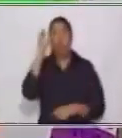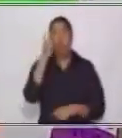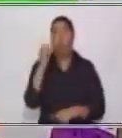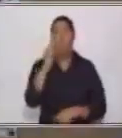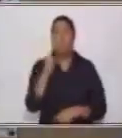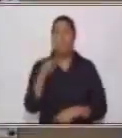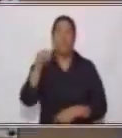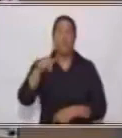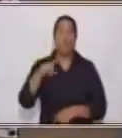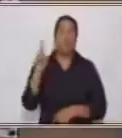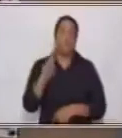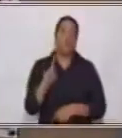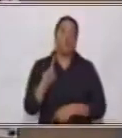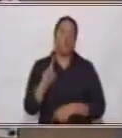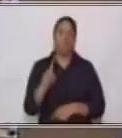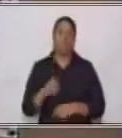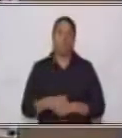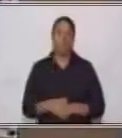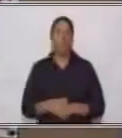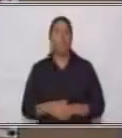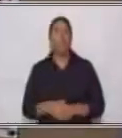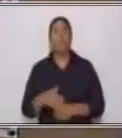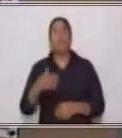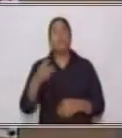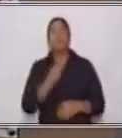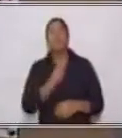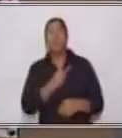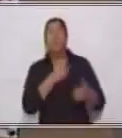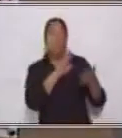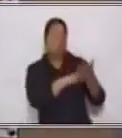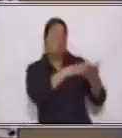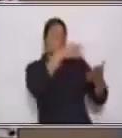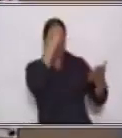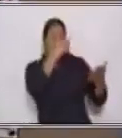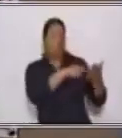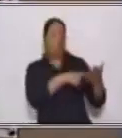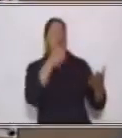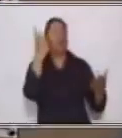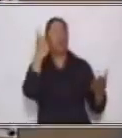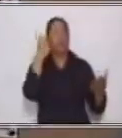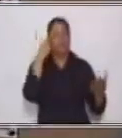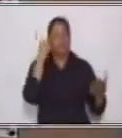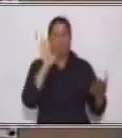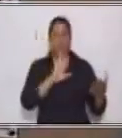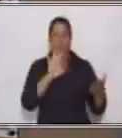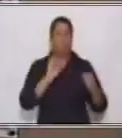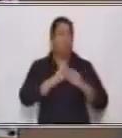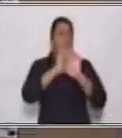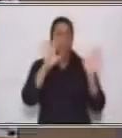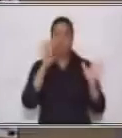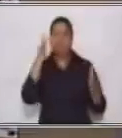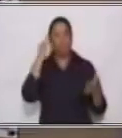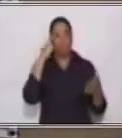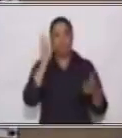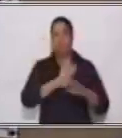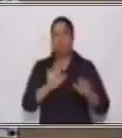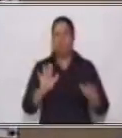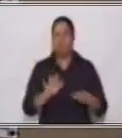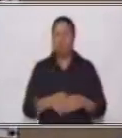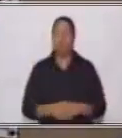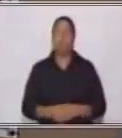están presentando, tomar una postura objetiva. ¿Te recuerdas también los puntos de vista? Objetivo y